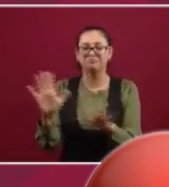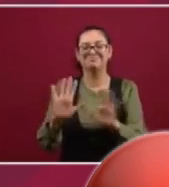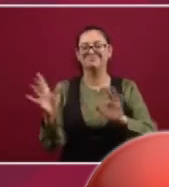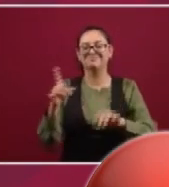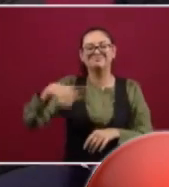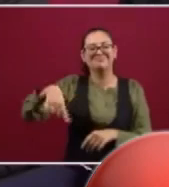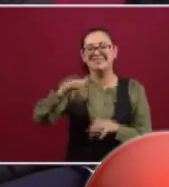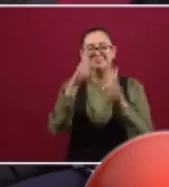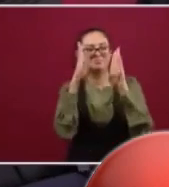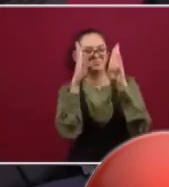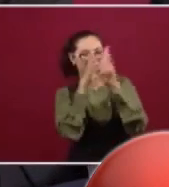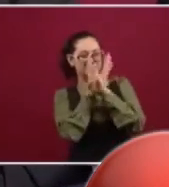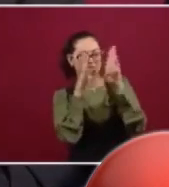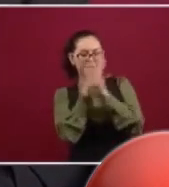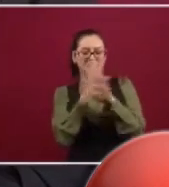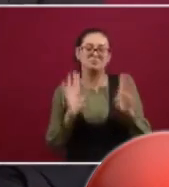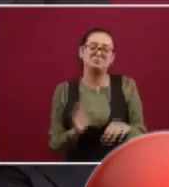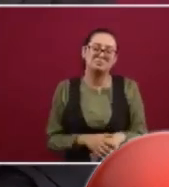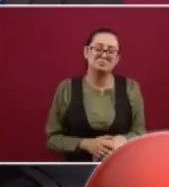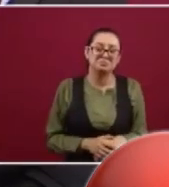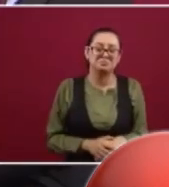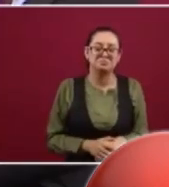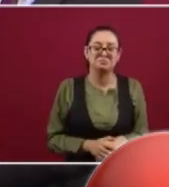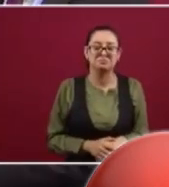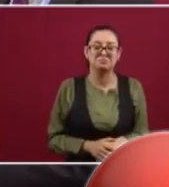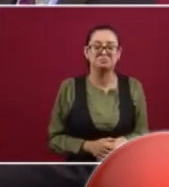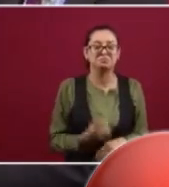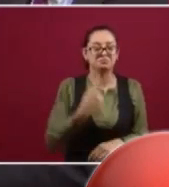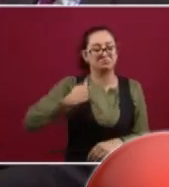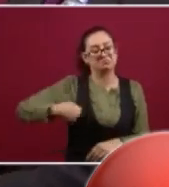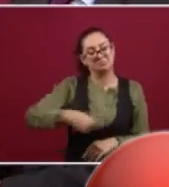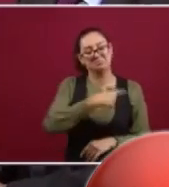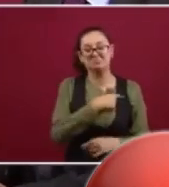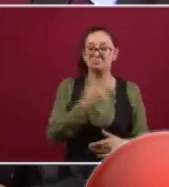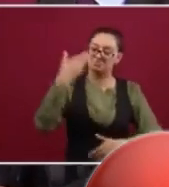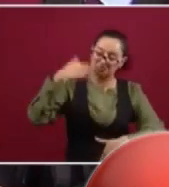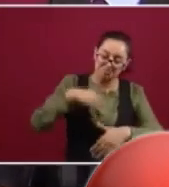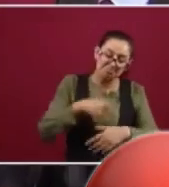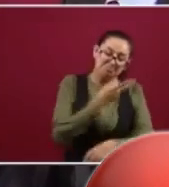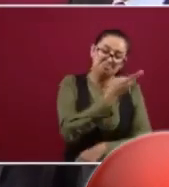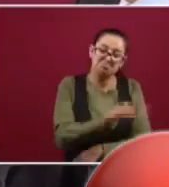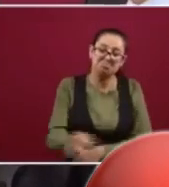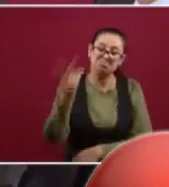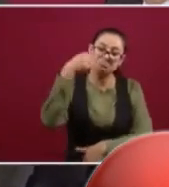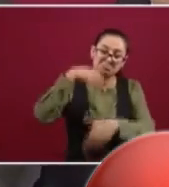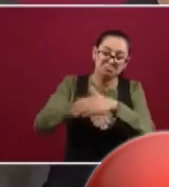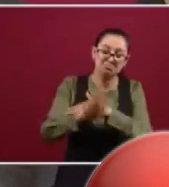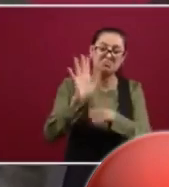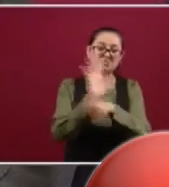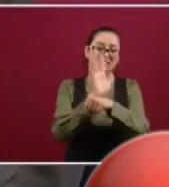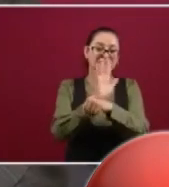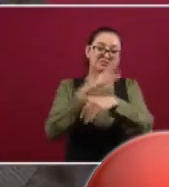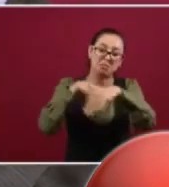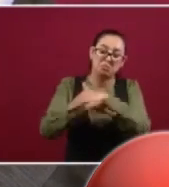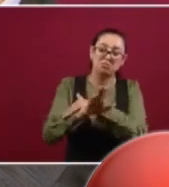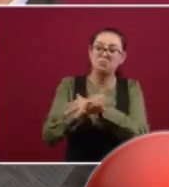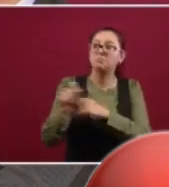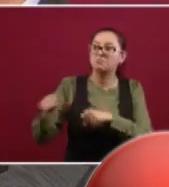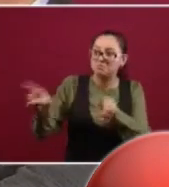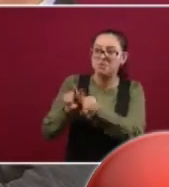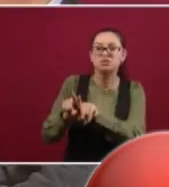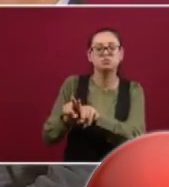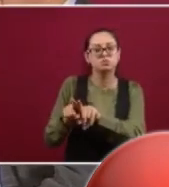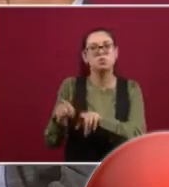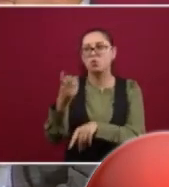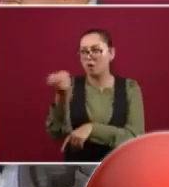y que vamos al cine y se metía en el cine en aquel tiempo que podía